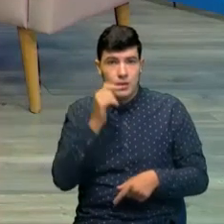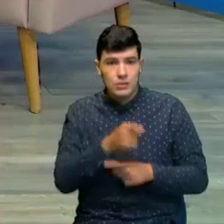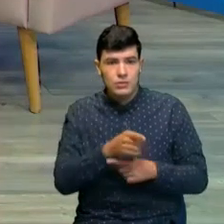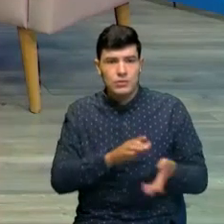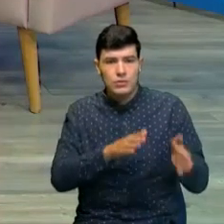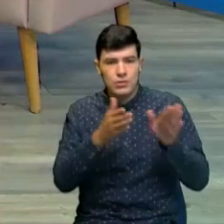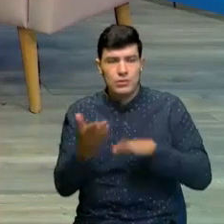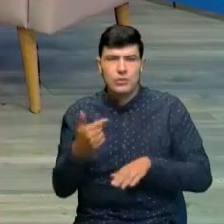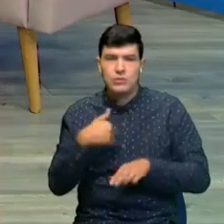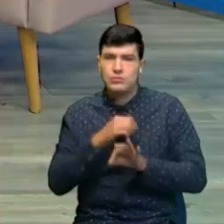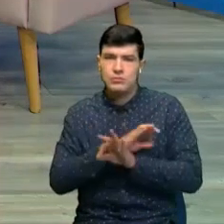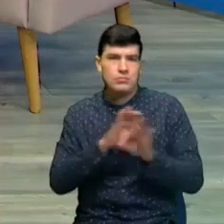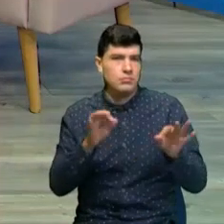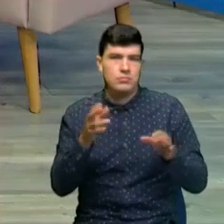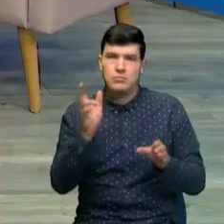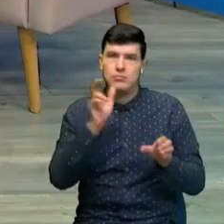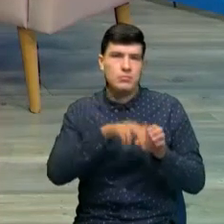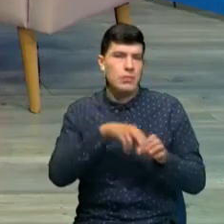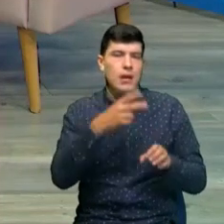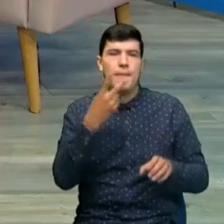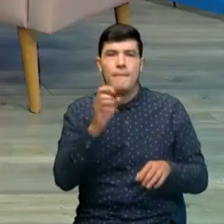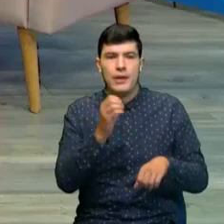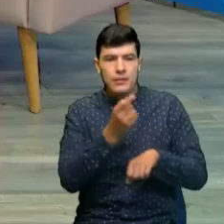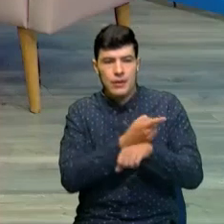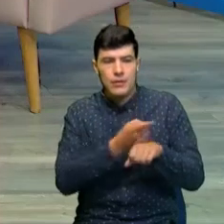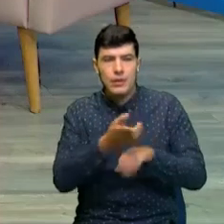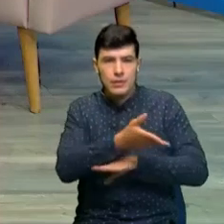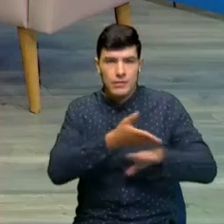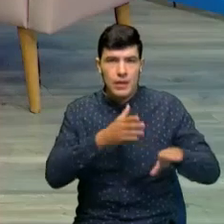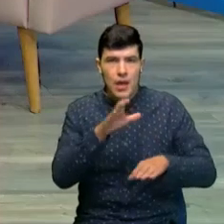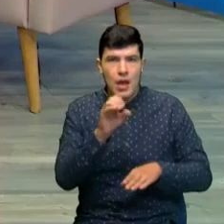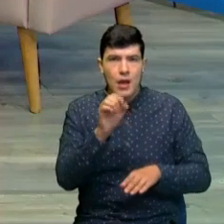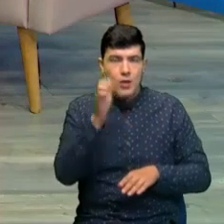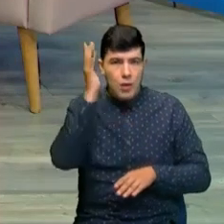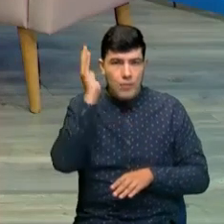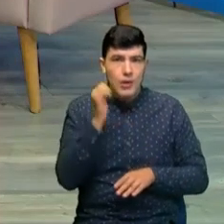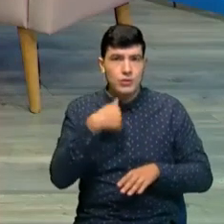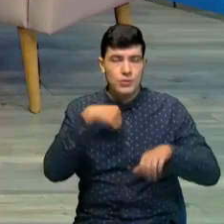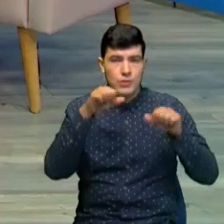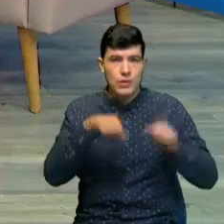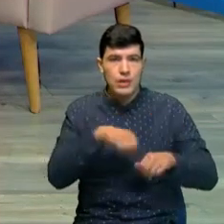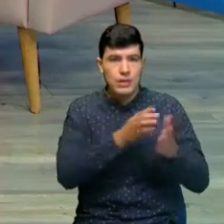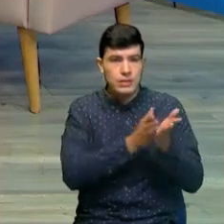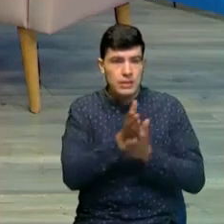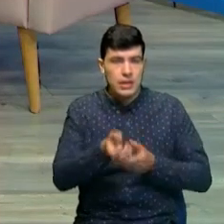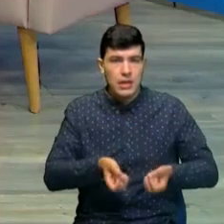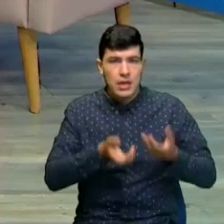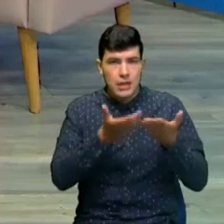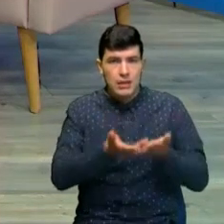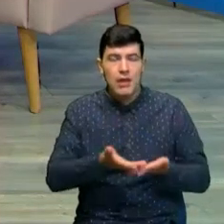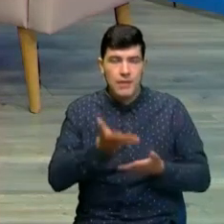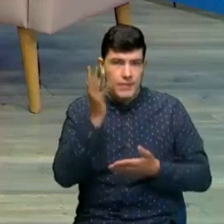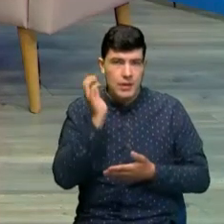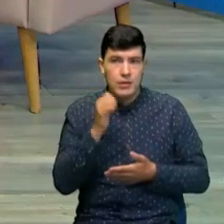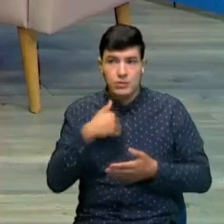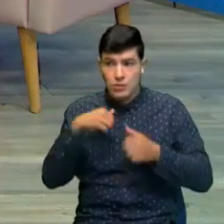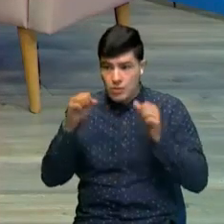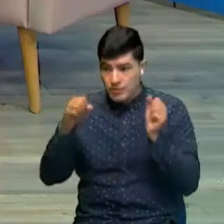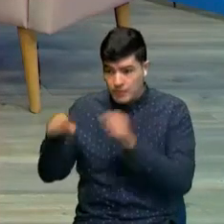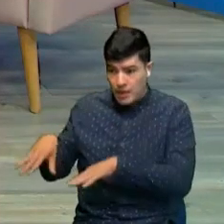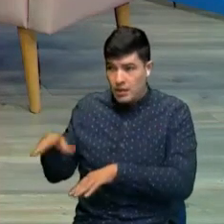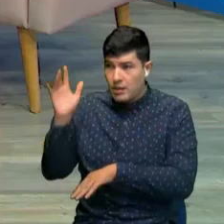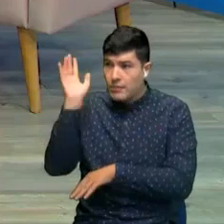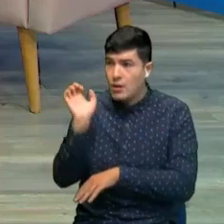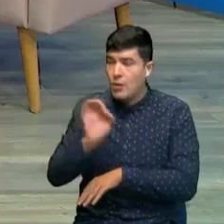yo no tenía las 20 horas que pedía Colpensiones para poder tener la pensión. En ese caso, ¿qué podría hacer? ¿La pensión se pierde